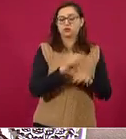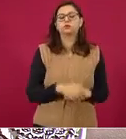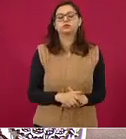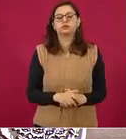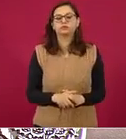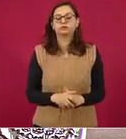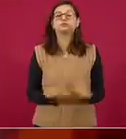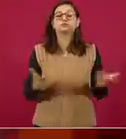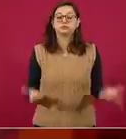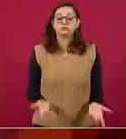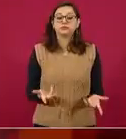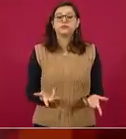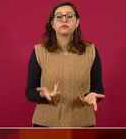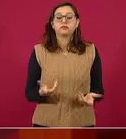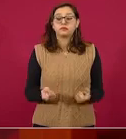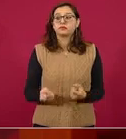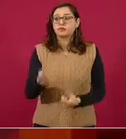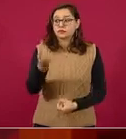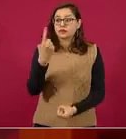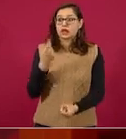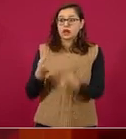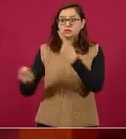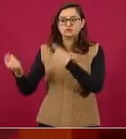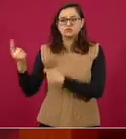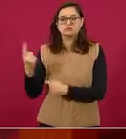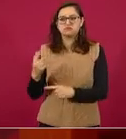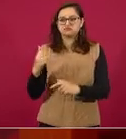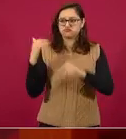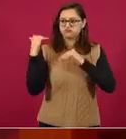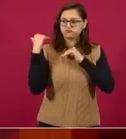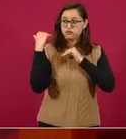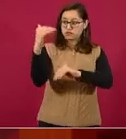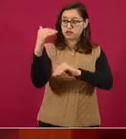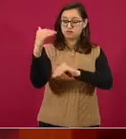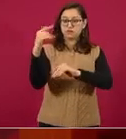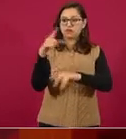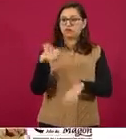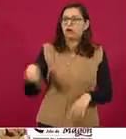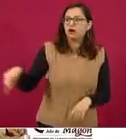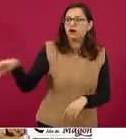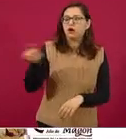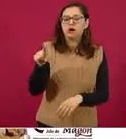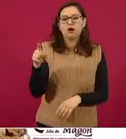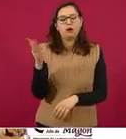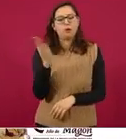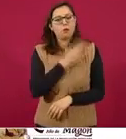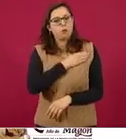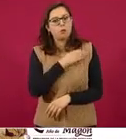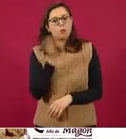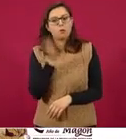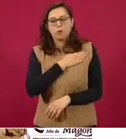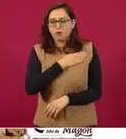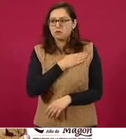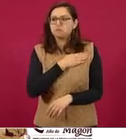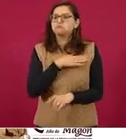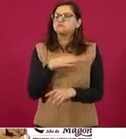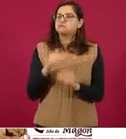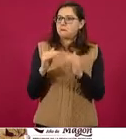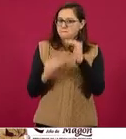encontrando en todo el país ejemplos de quienes venden por debajo de los precios máximos, que todavía es posible en muchos